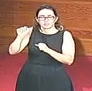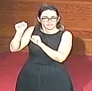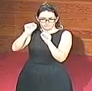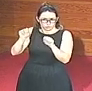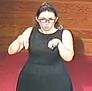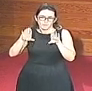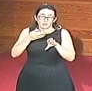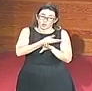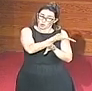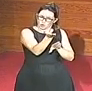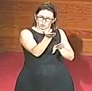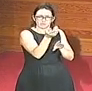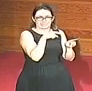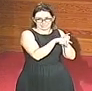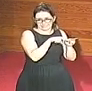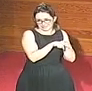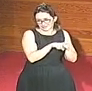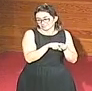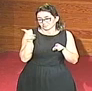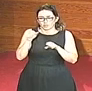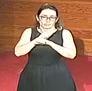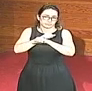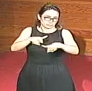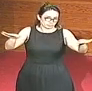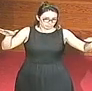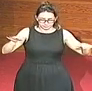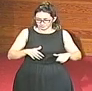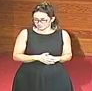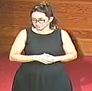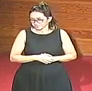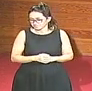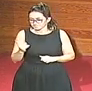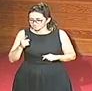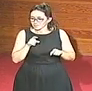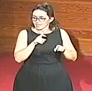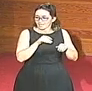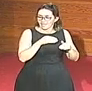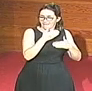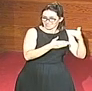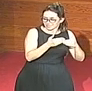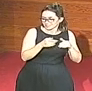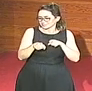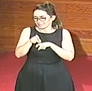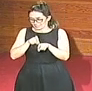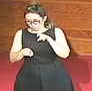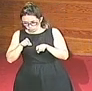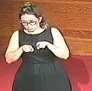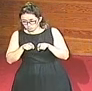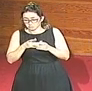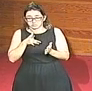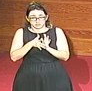viral. Bueno, hay avances y retrocesos. ¿Las instituciones europeas han empezado a aplicar medidas de protección? Sí.